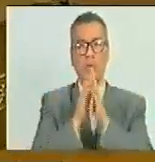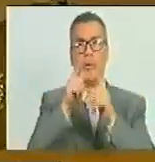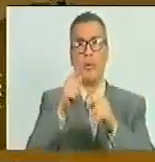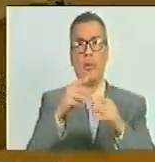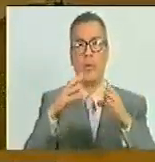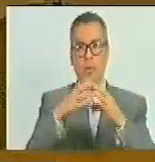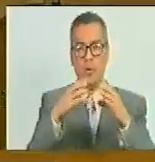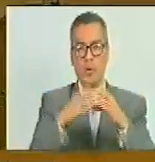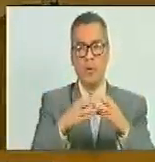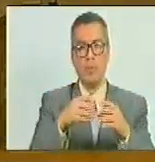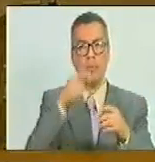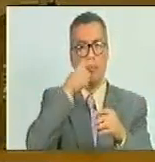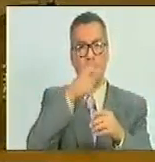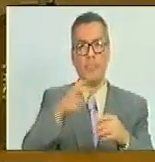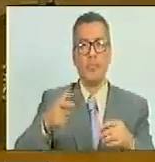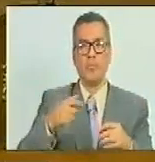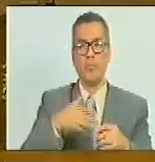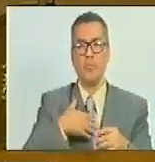turco.